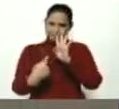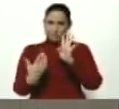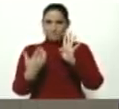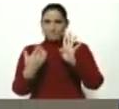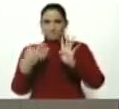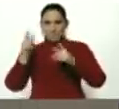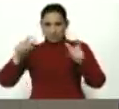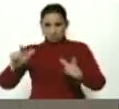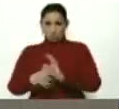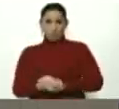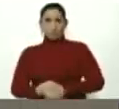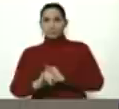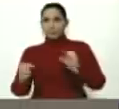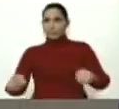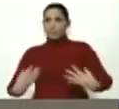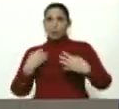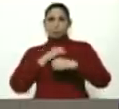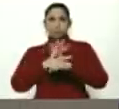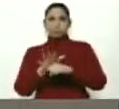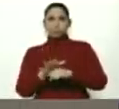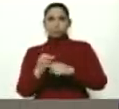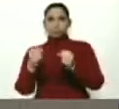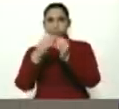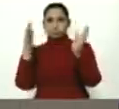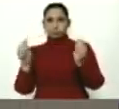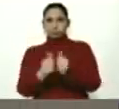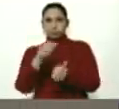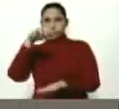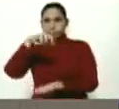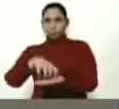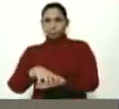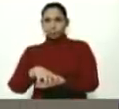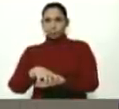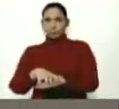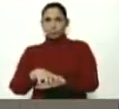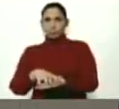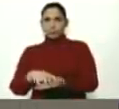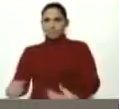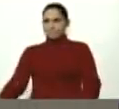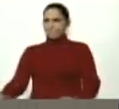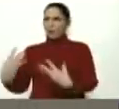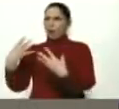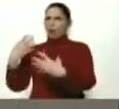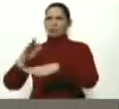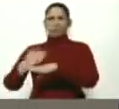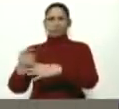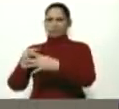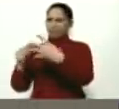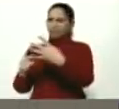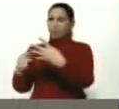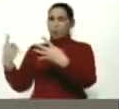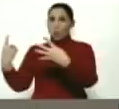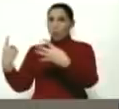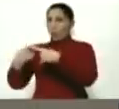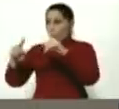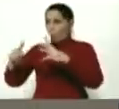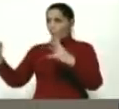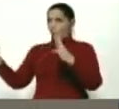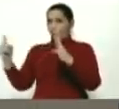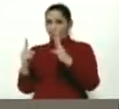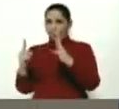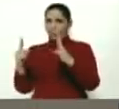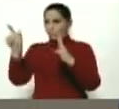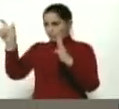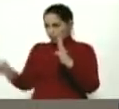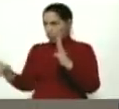que están infectadas en el estado Anzoátegui resultaron infectados por una persona portadora de